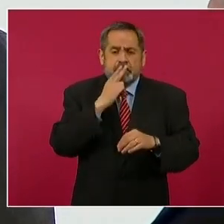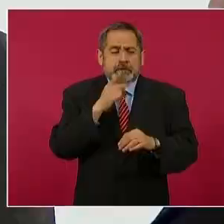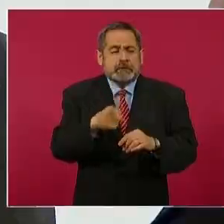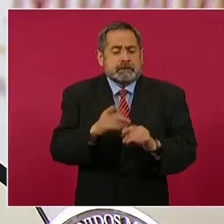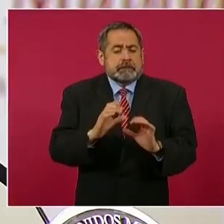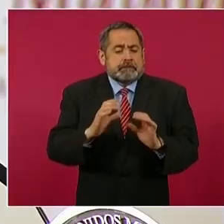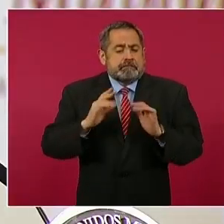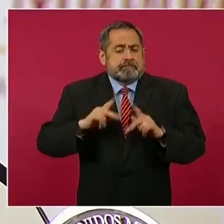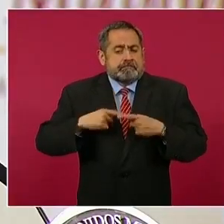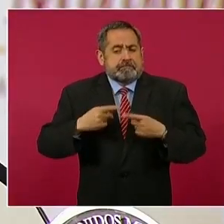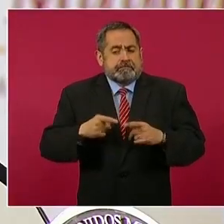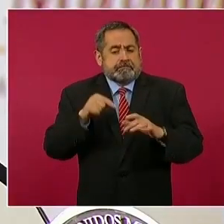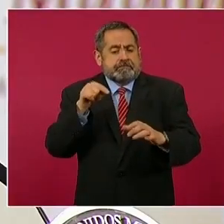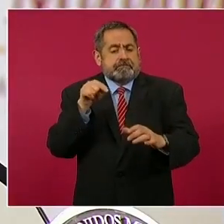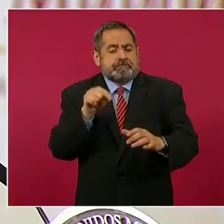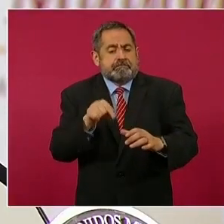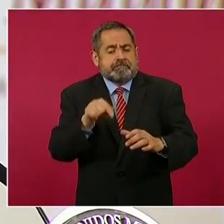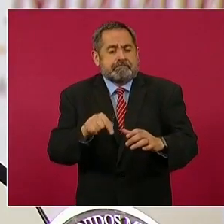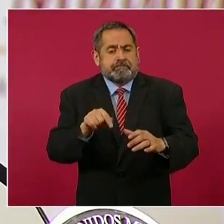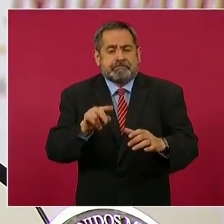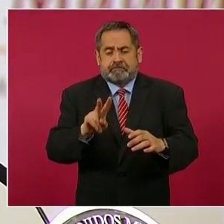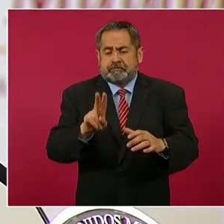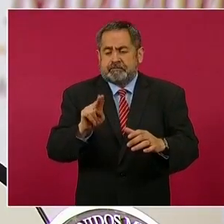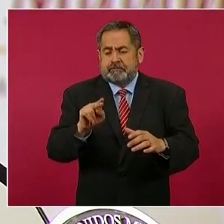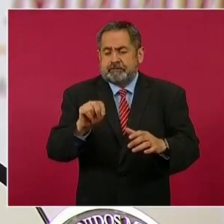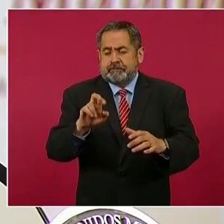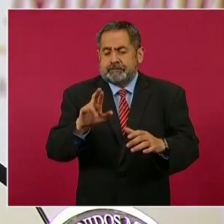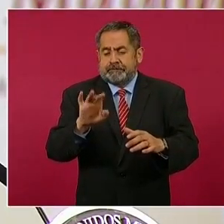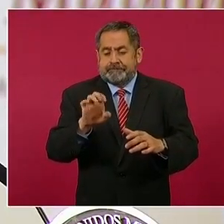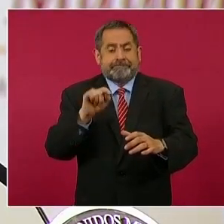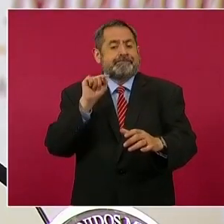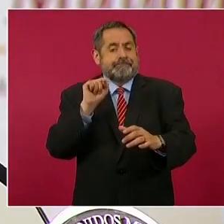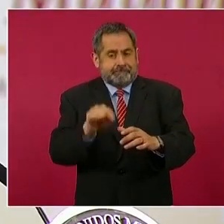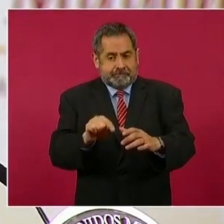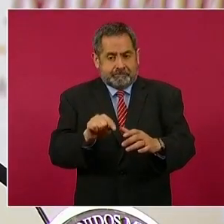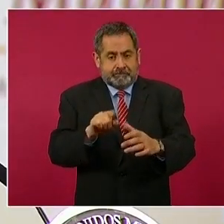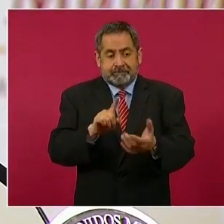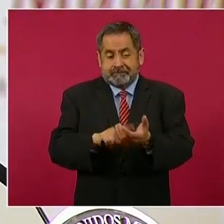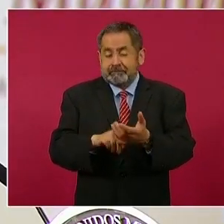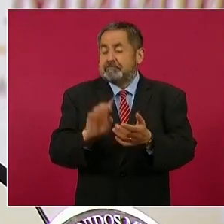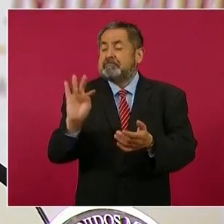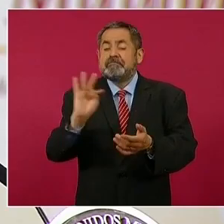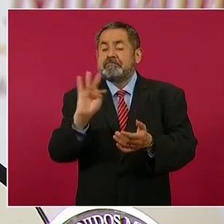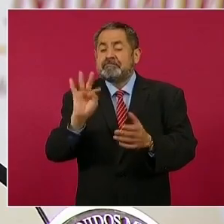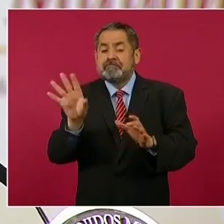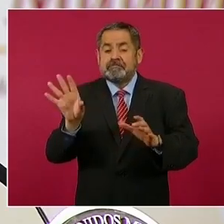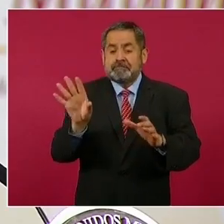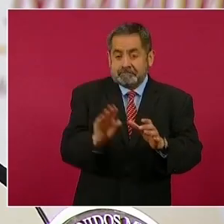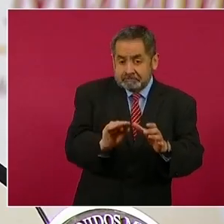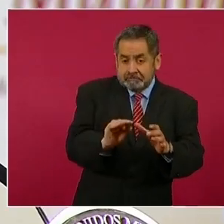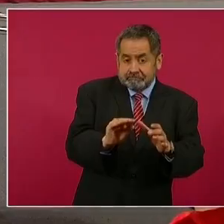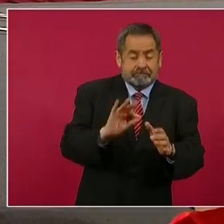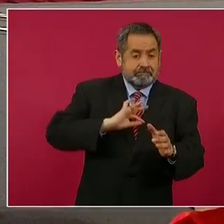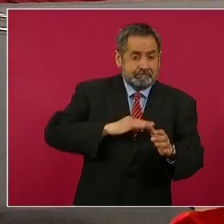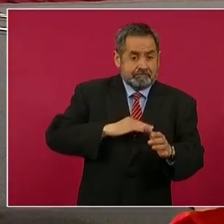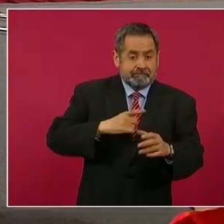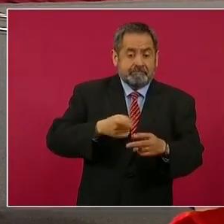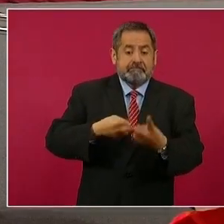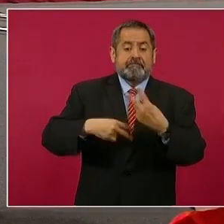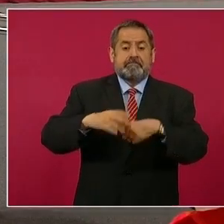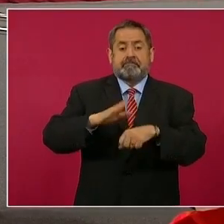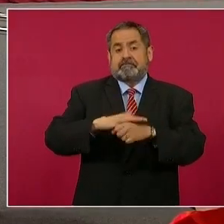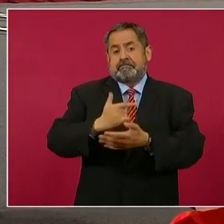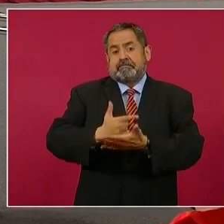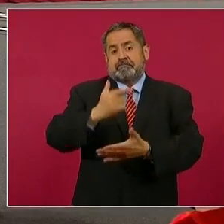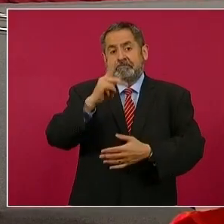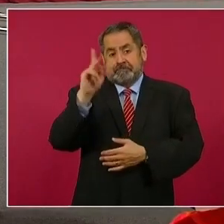que desde luego son también las personas que pueden estar en mayor riesgo de tener consecuencias adversas de la